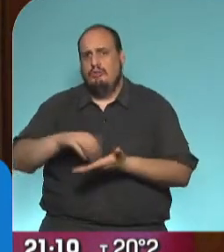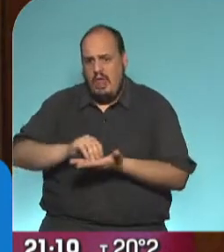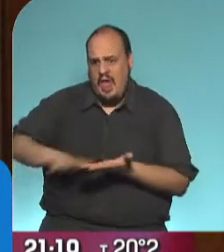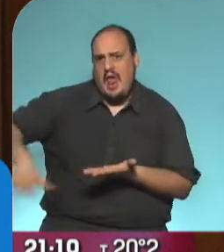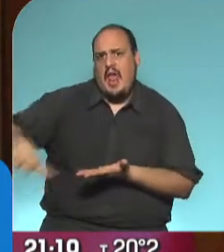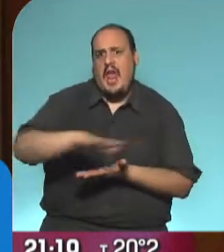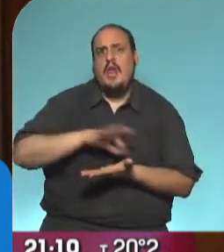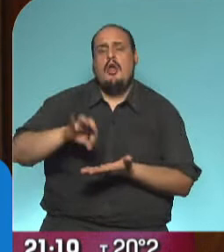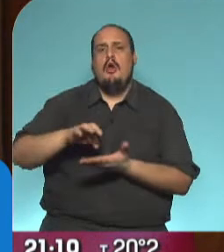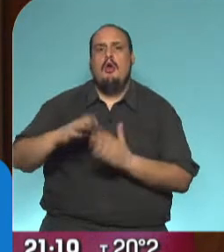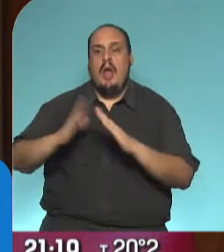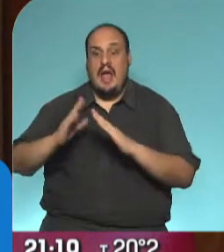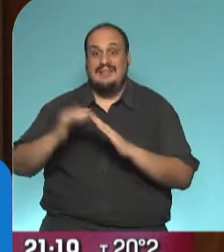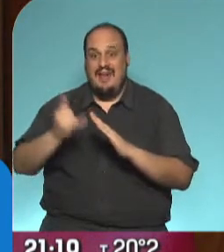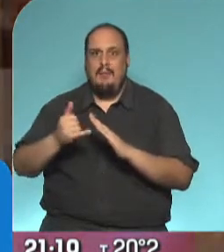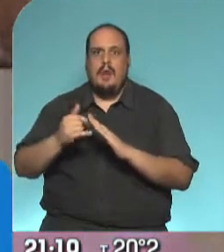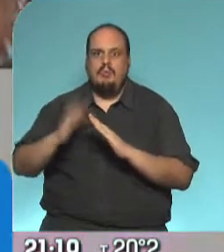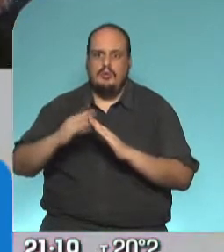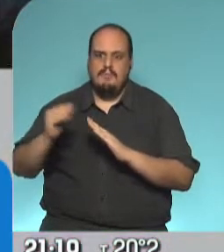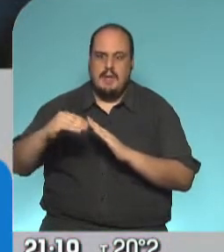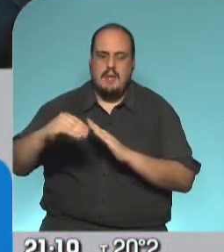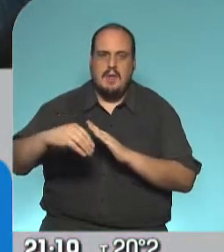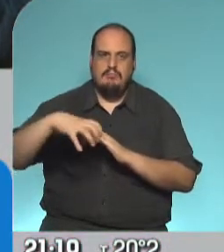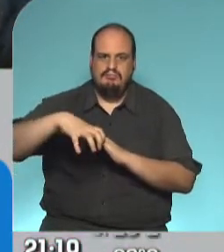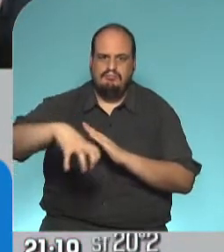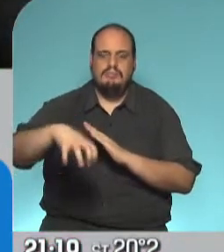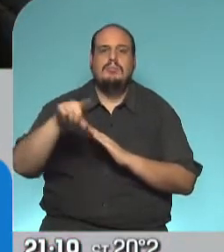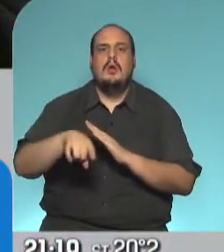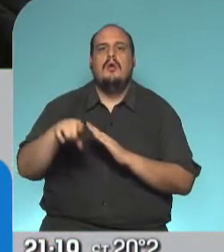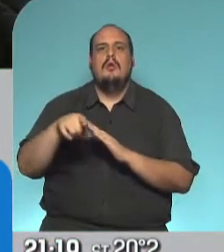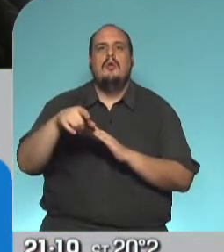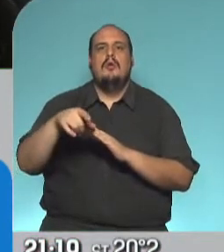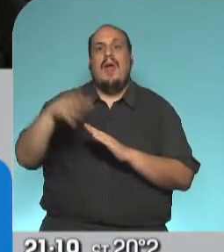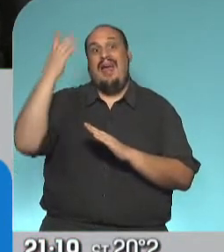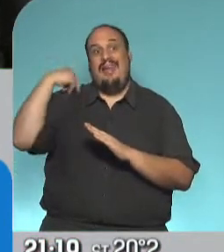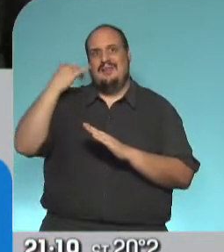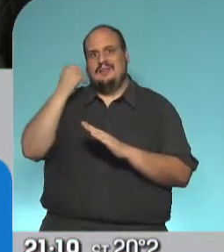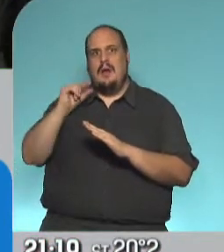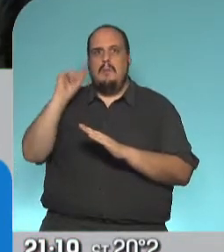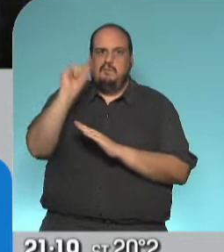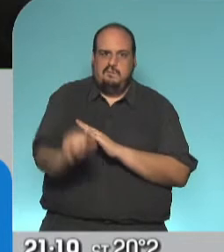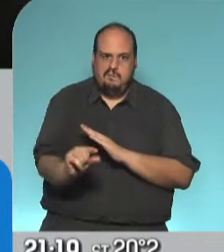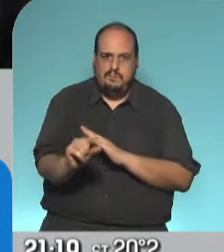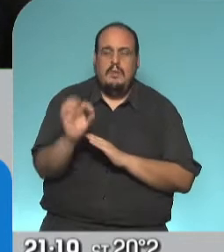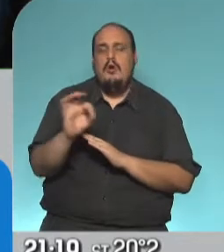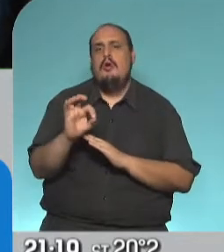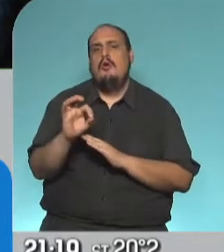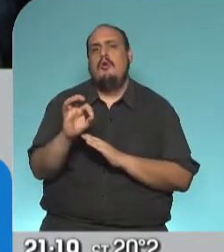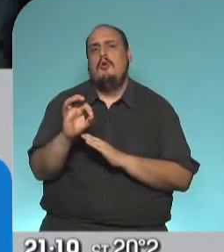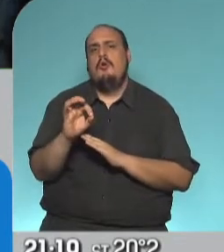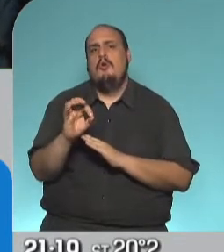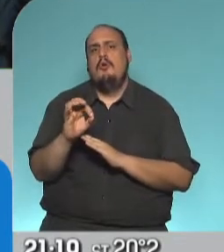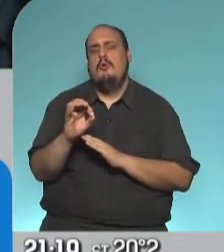vivienda, ampliaciones que pueden ser sobre viviendas que ya fueron financiadas por Procrear o en viviendas que